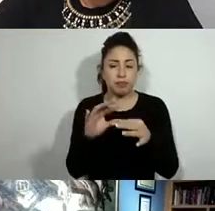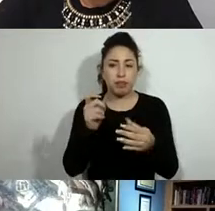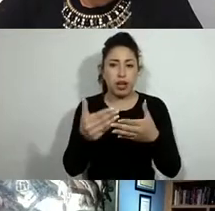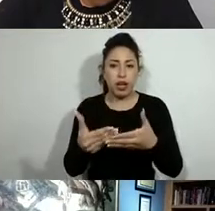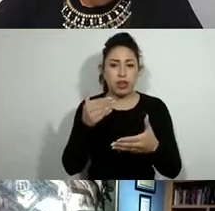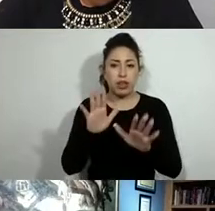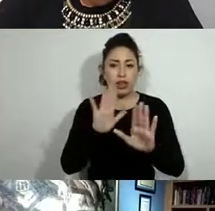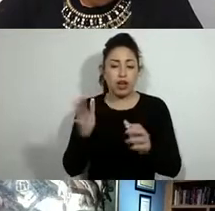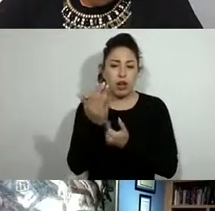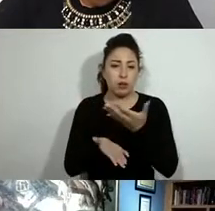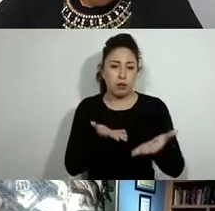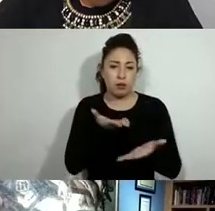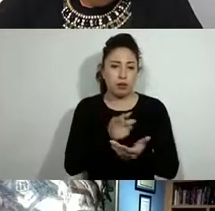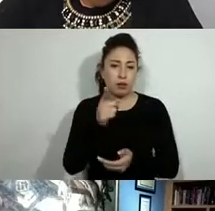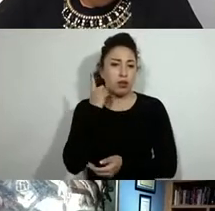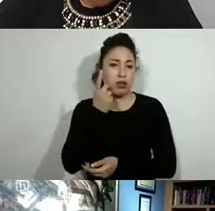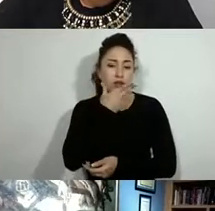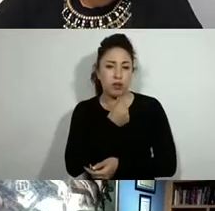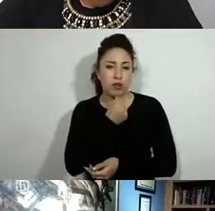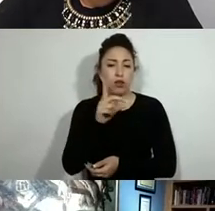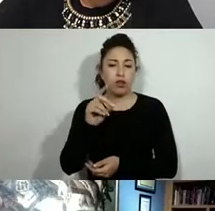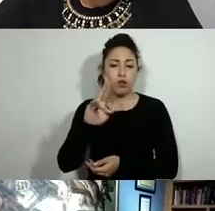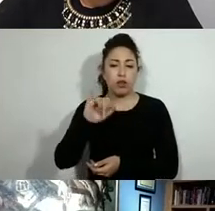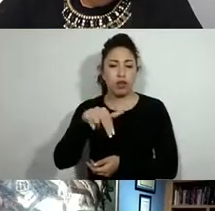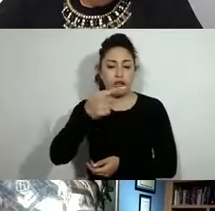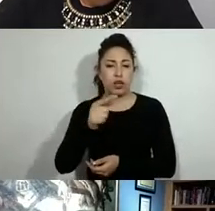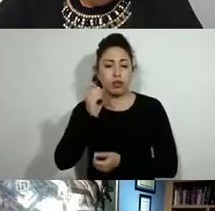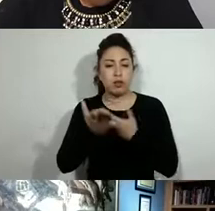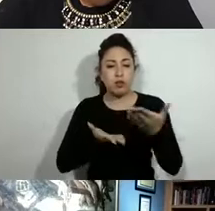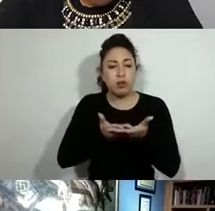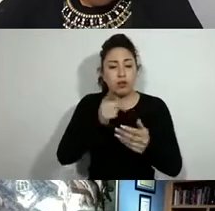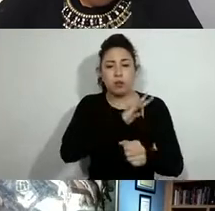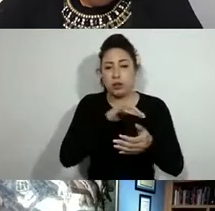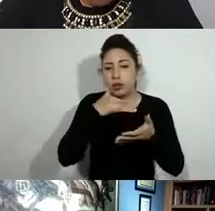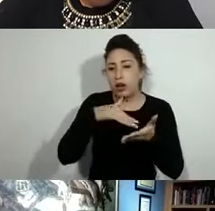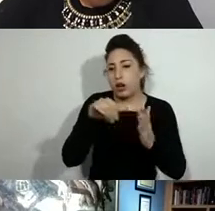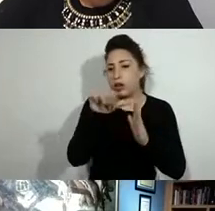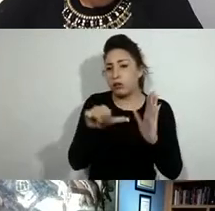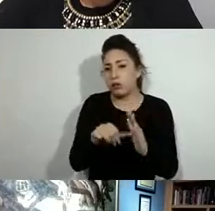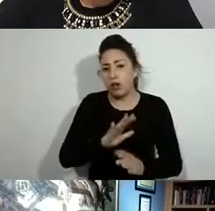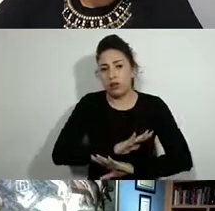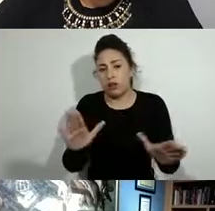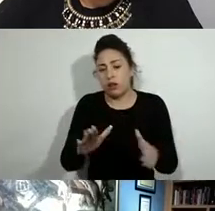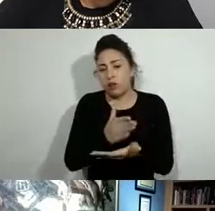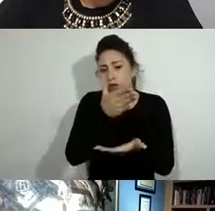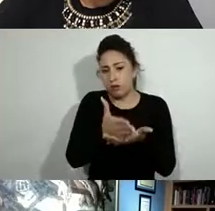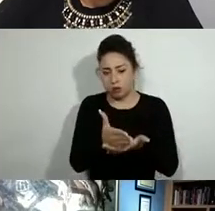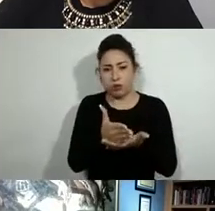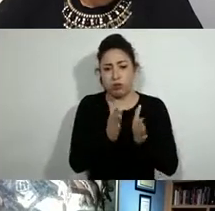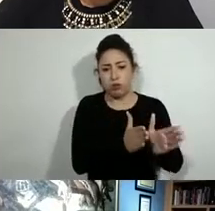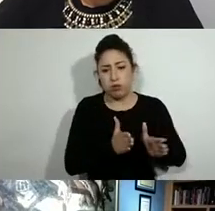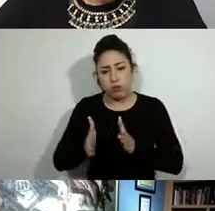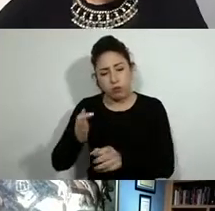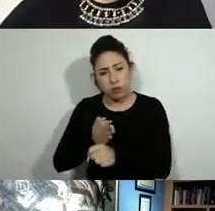de las solicitudes de diputadas y diputados que integramos la comisión y me parece que sería momento de pasar a la